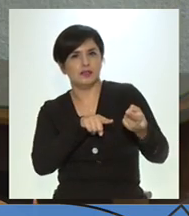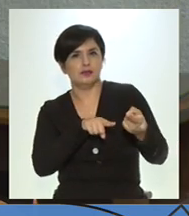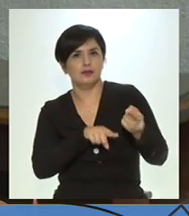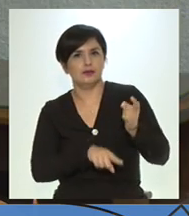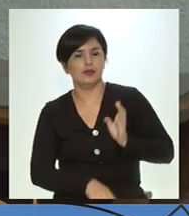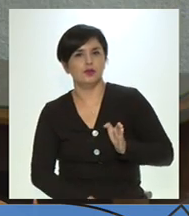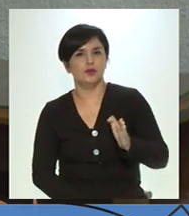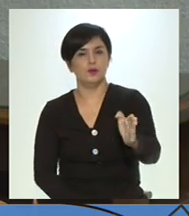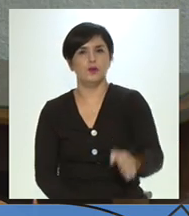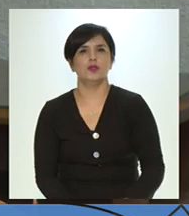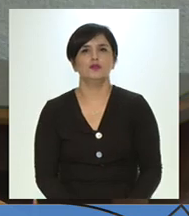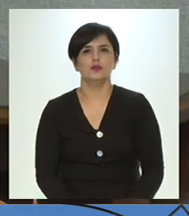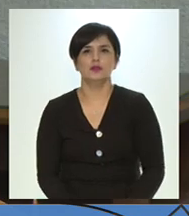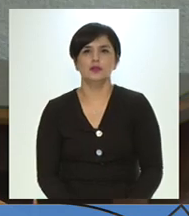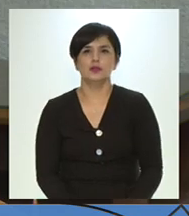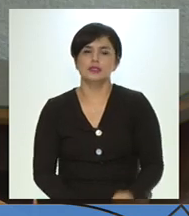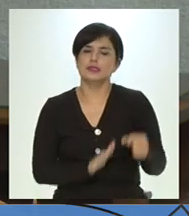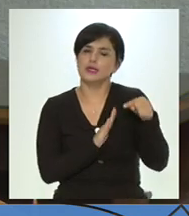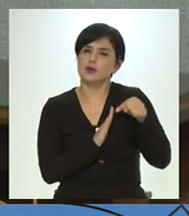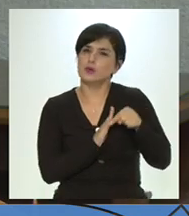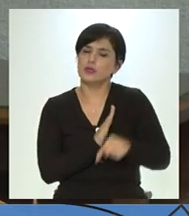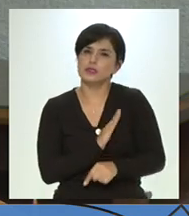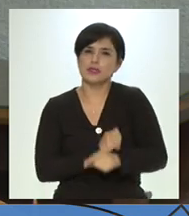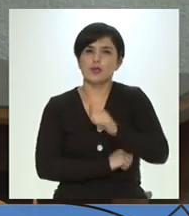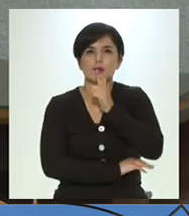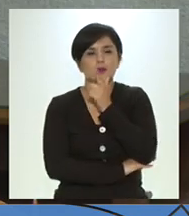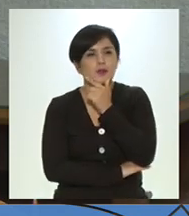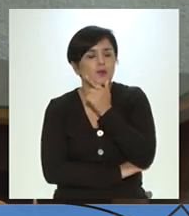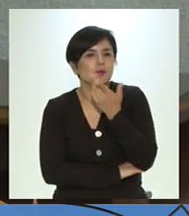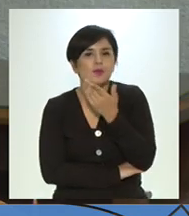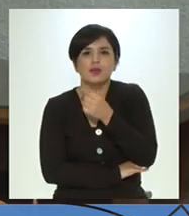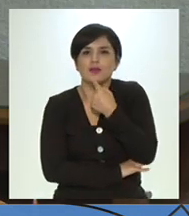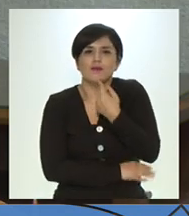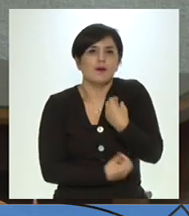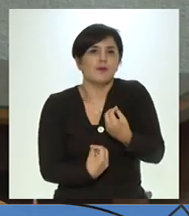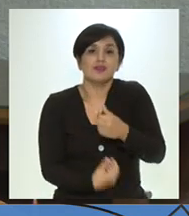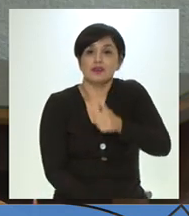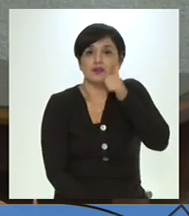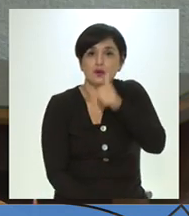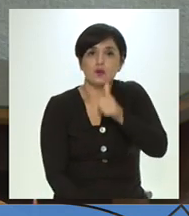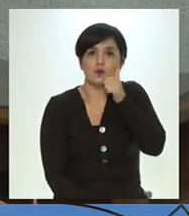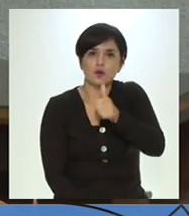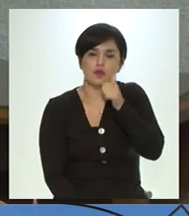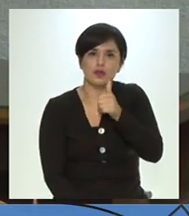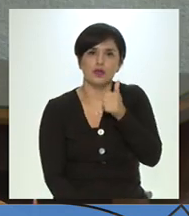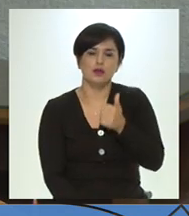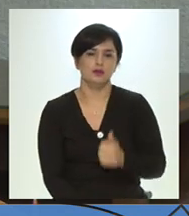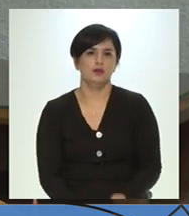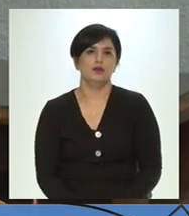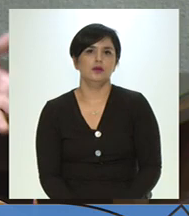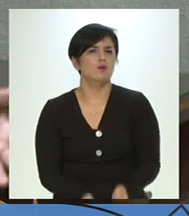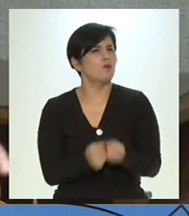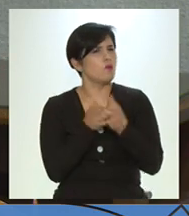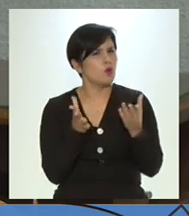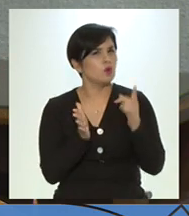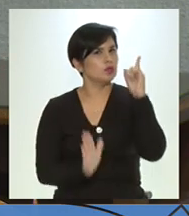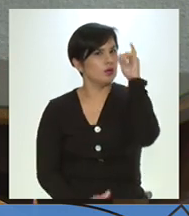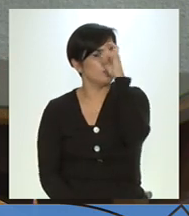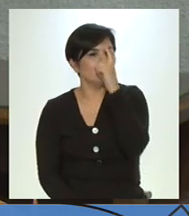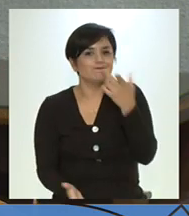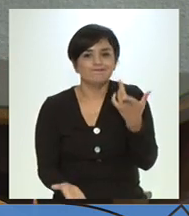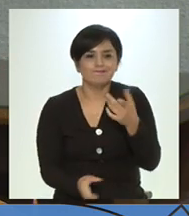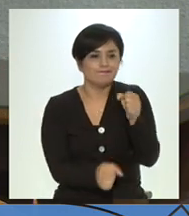se han acentuado las incertidumbres del diario vivir no son pocas las dificultades para hallar un trabajo